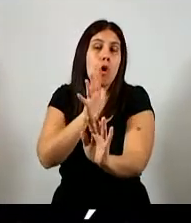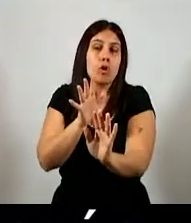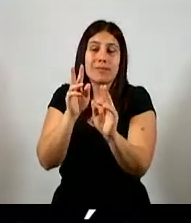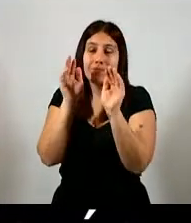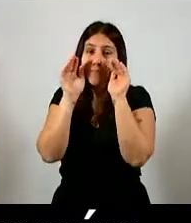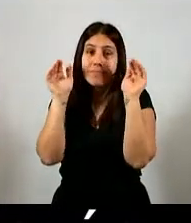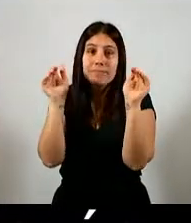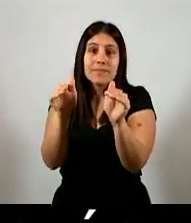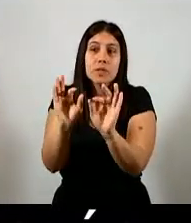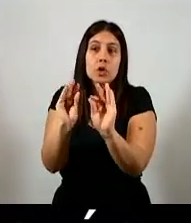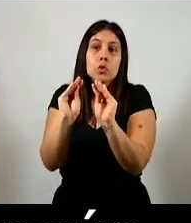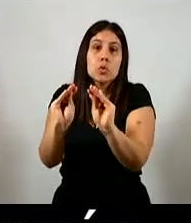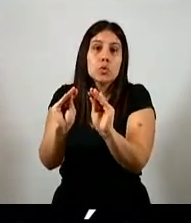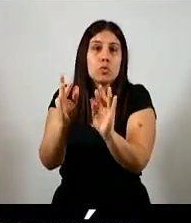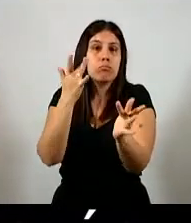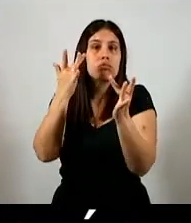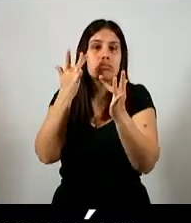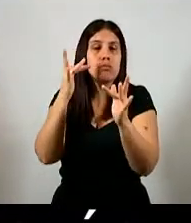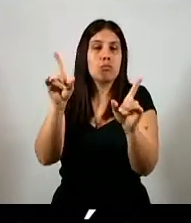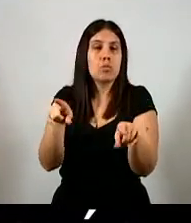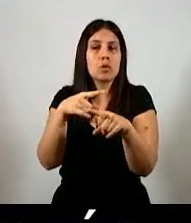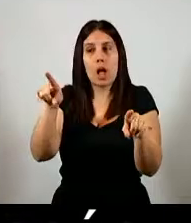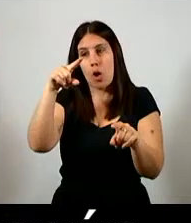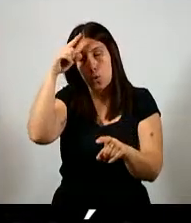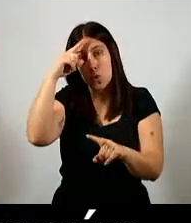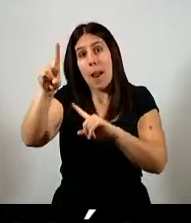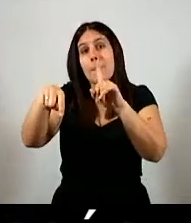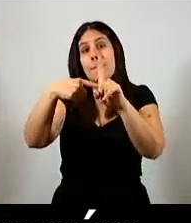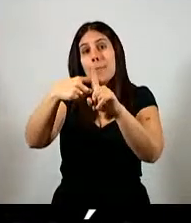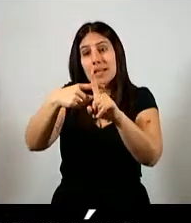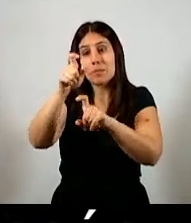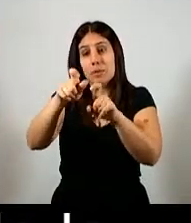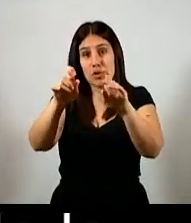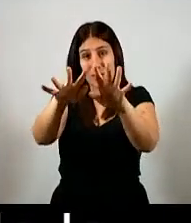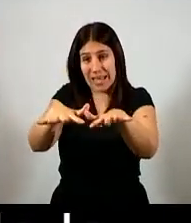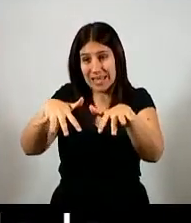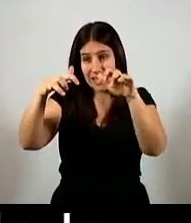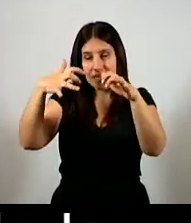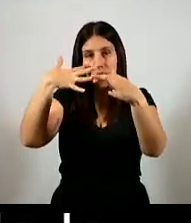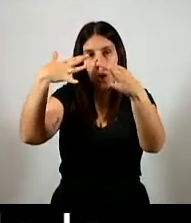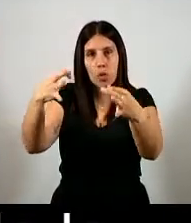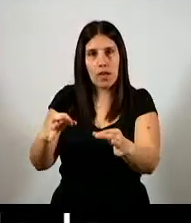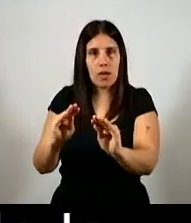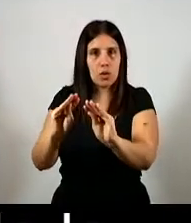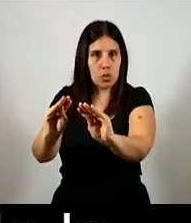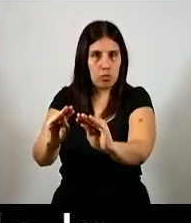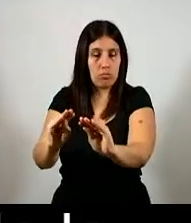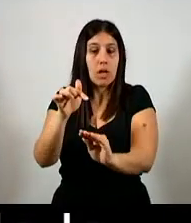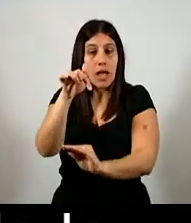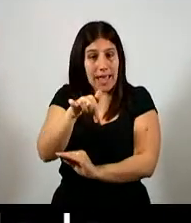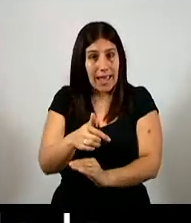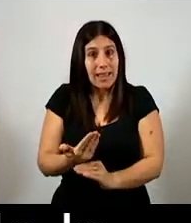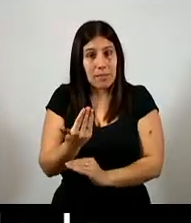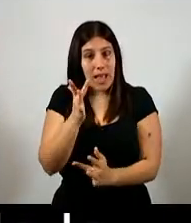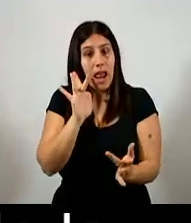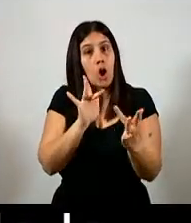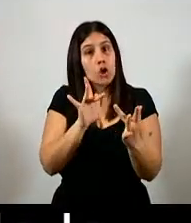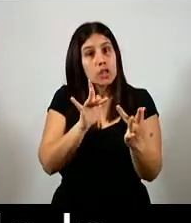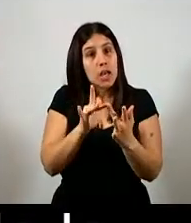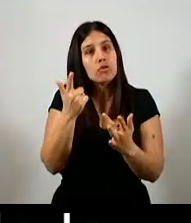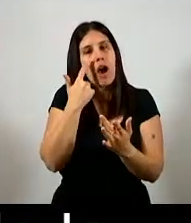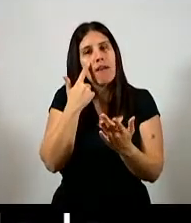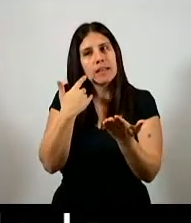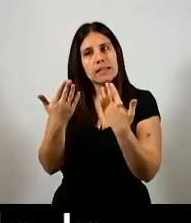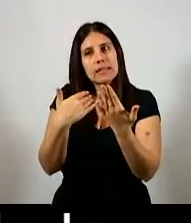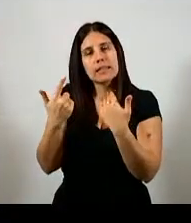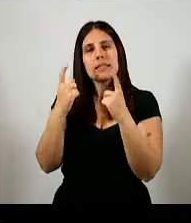espectáculo cultural y musical y en la seguridad de todos los que están allí. Esta misma mañana me pongo en contacto con ellos para intentar, como les